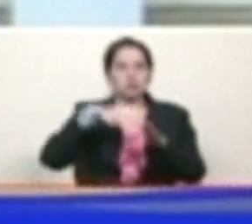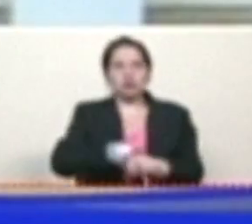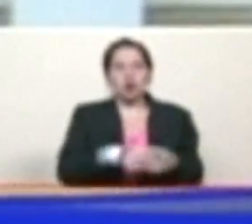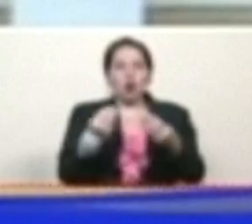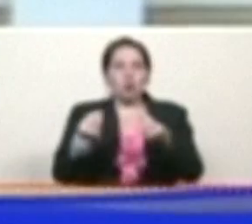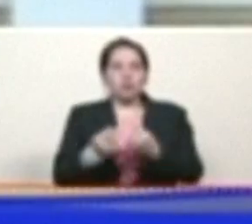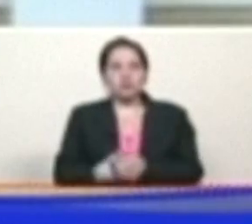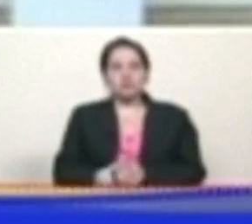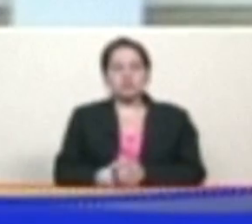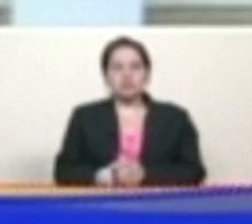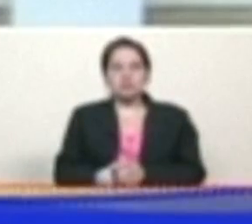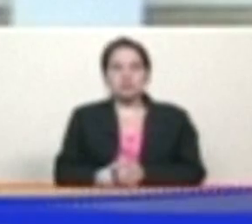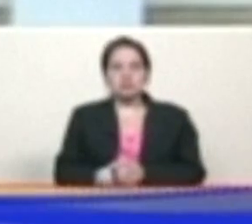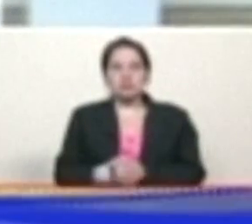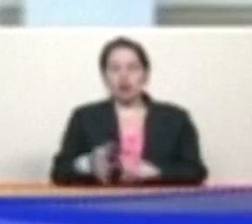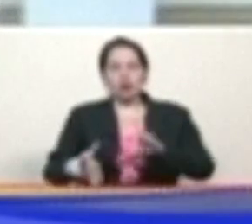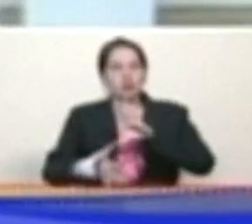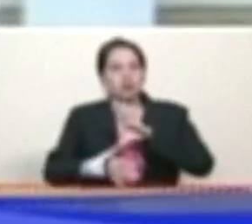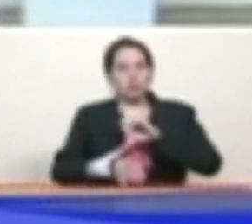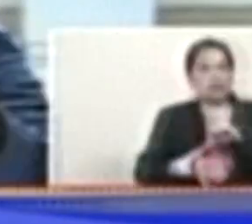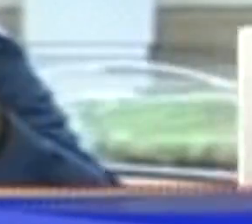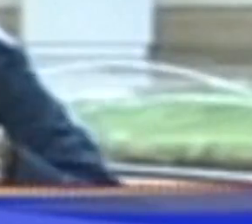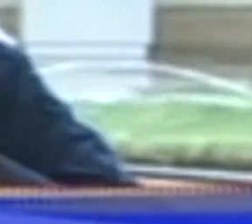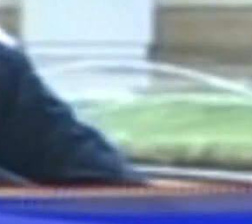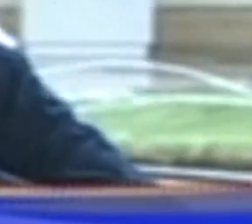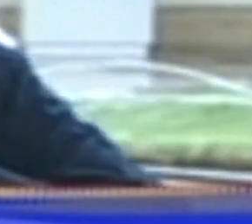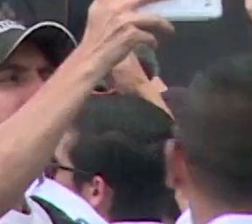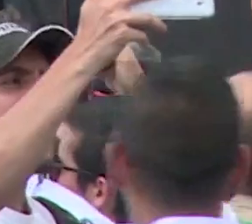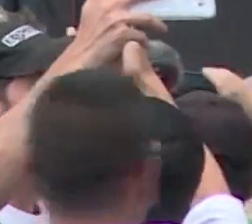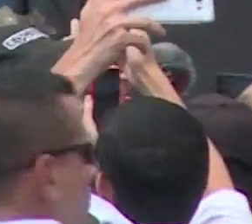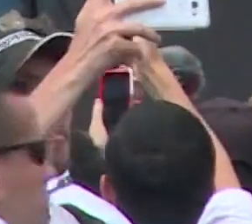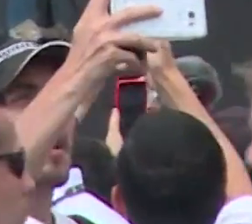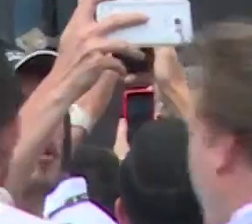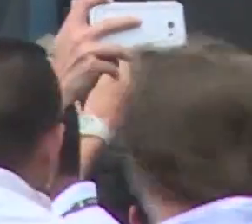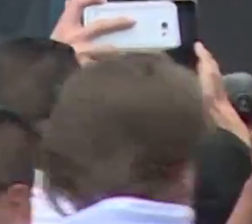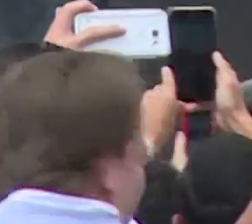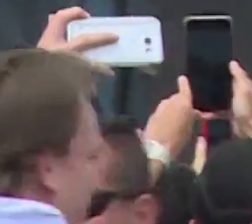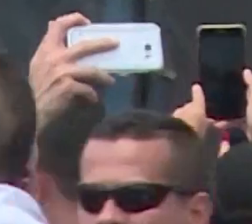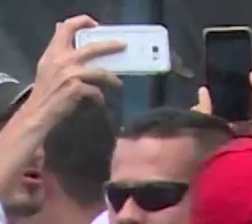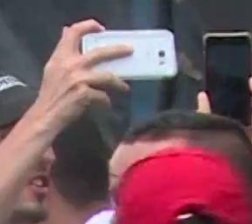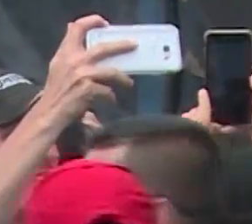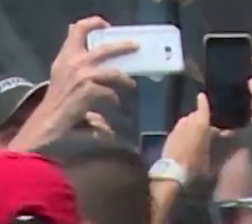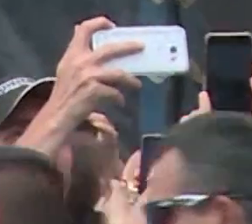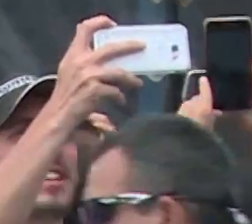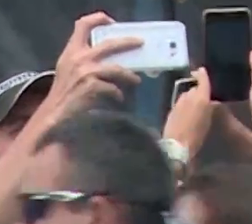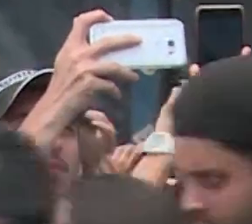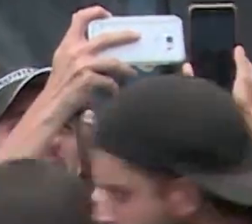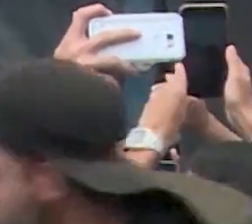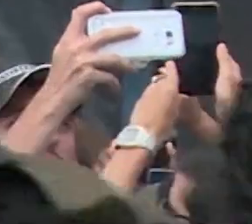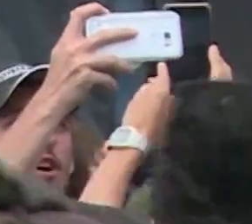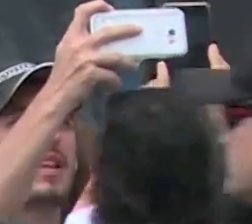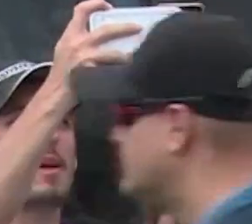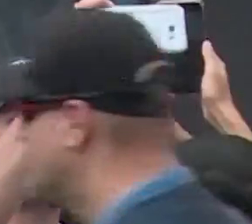gestionarse sin politización y por los caminos de la legalidad y el respeto. El líder opositor Juan Guaidó, reconocido por más de 50